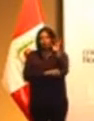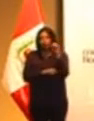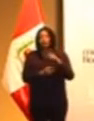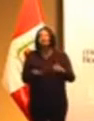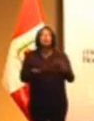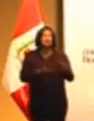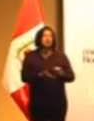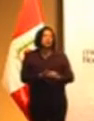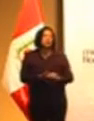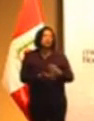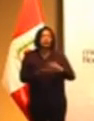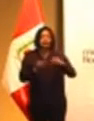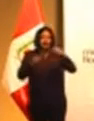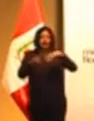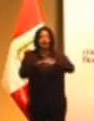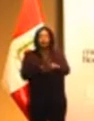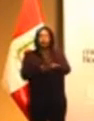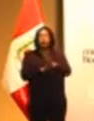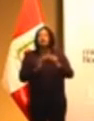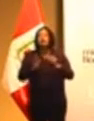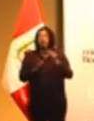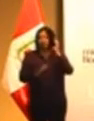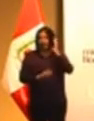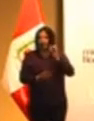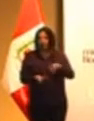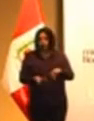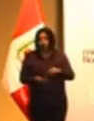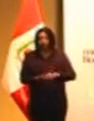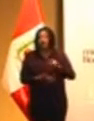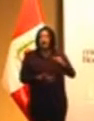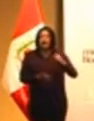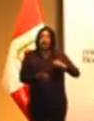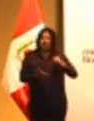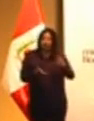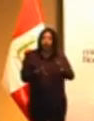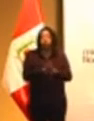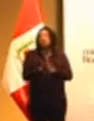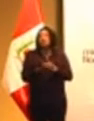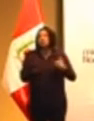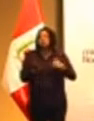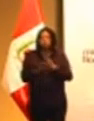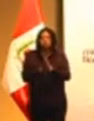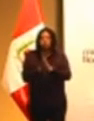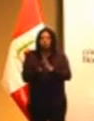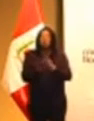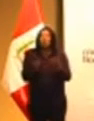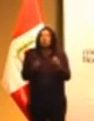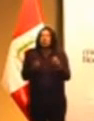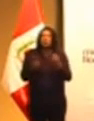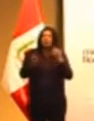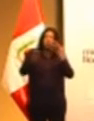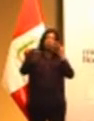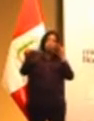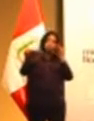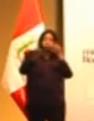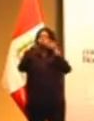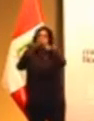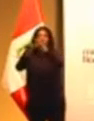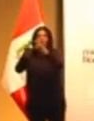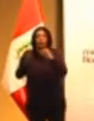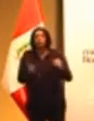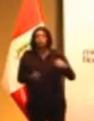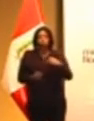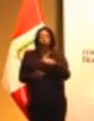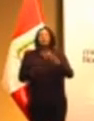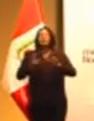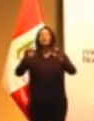son semáforos distritales. Y ese es el gran anhelo, porque uno de los retos que tenemos nosotros como